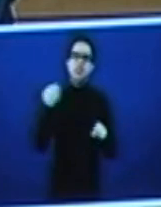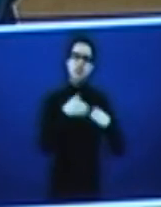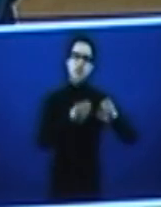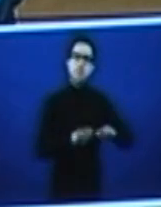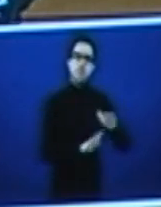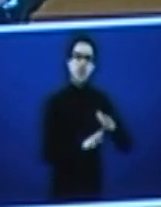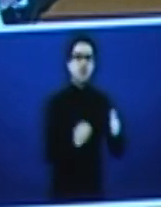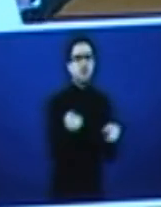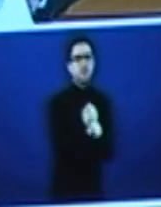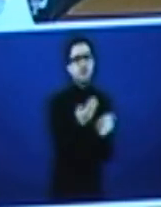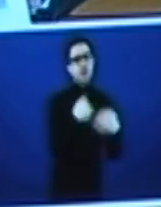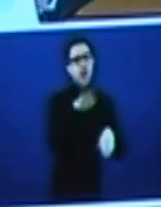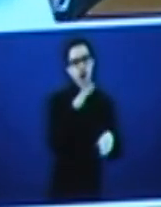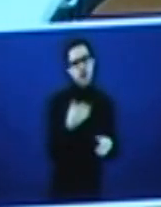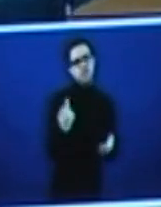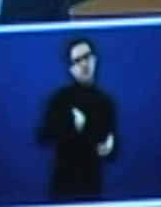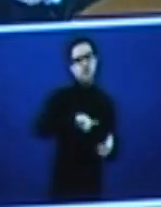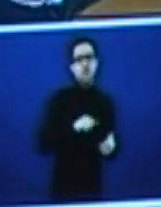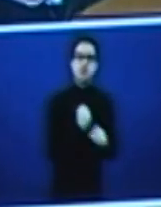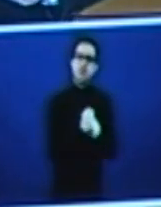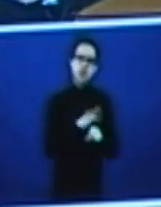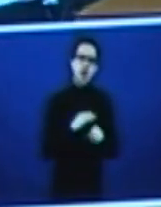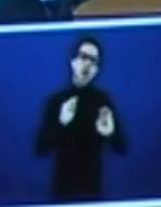públicos en Ferrol, señoría. Sí, señoría, sí.